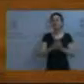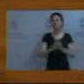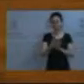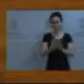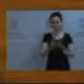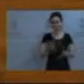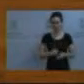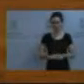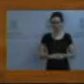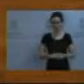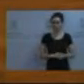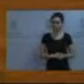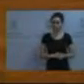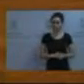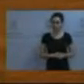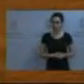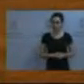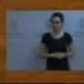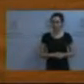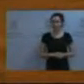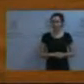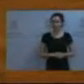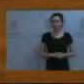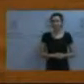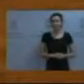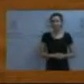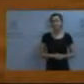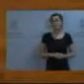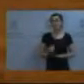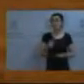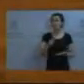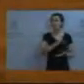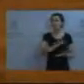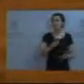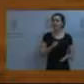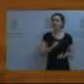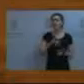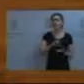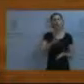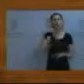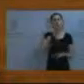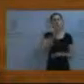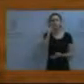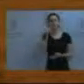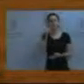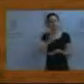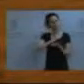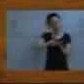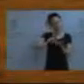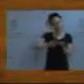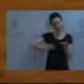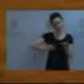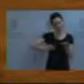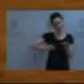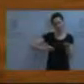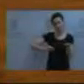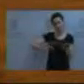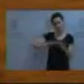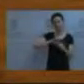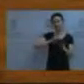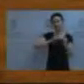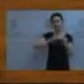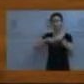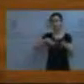asunto, simplemente como notas que he ido tomando a lo largo de las distintas intervenciones y para